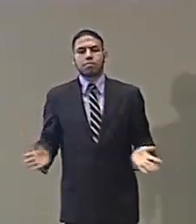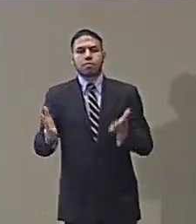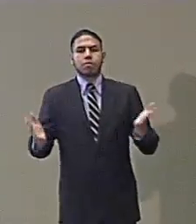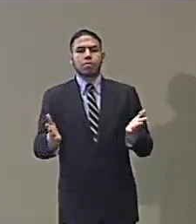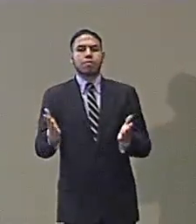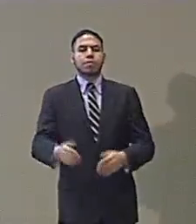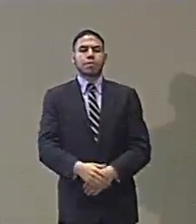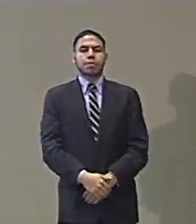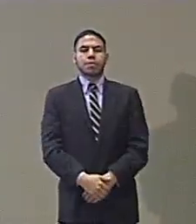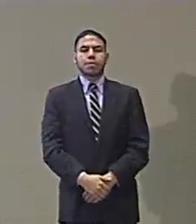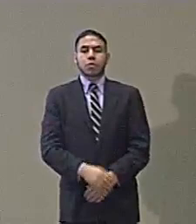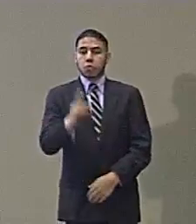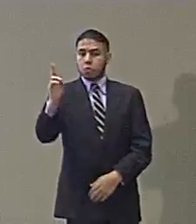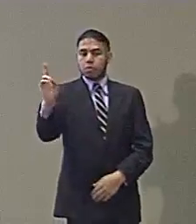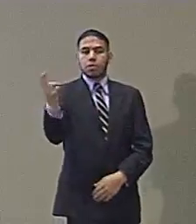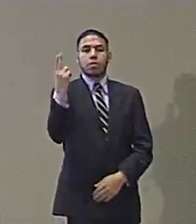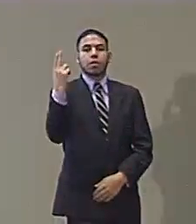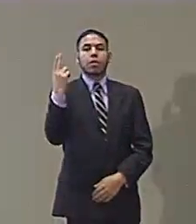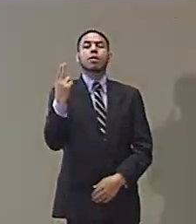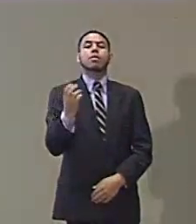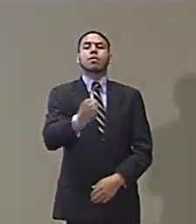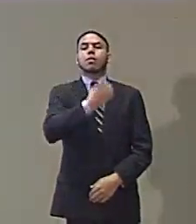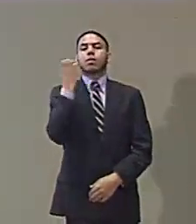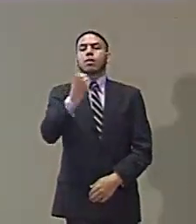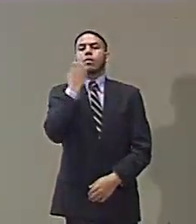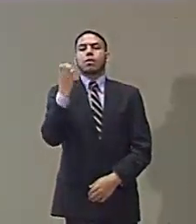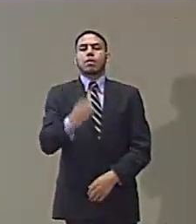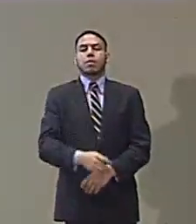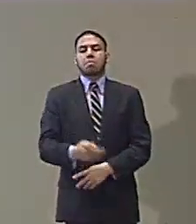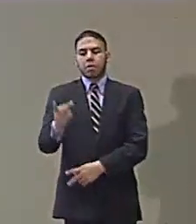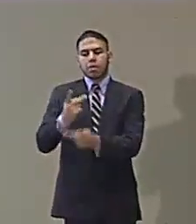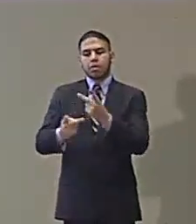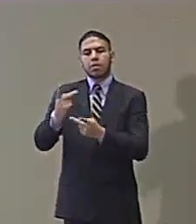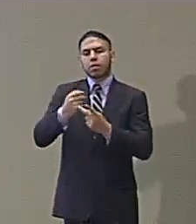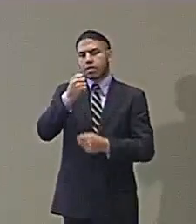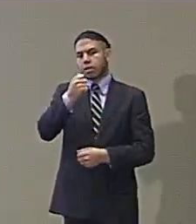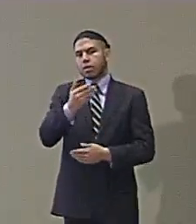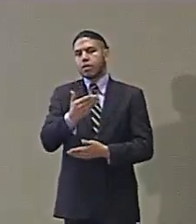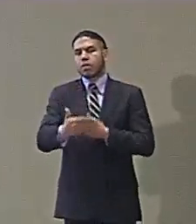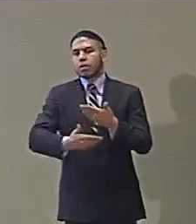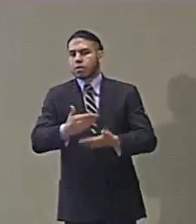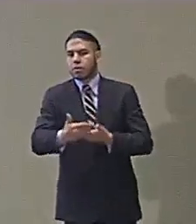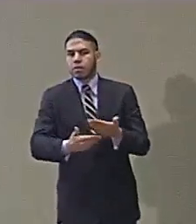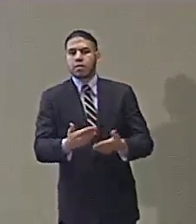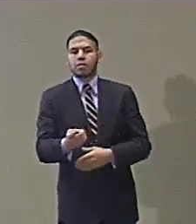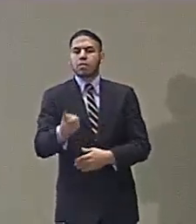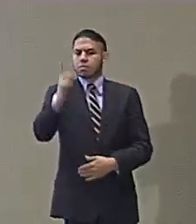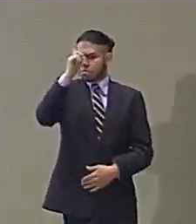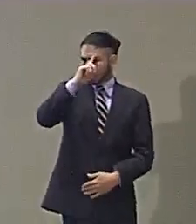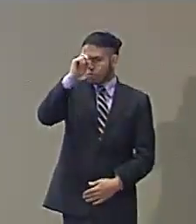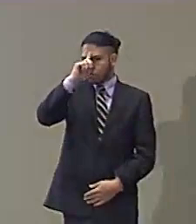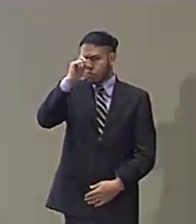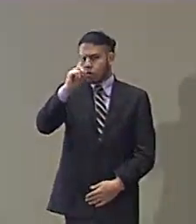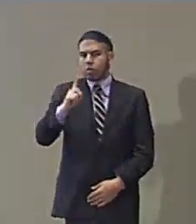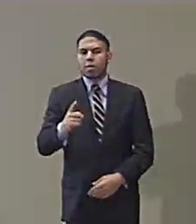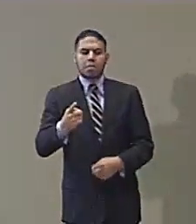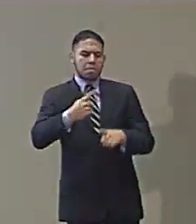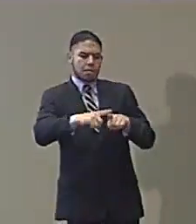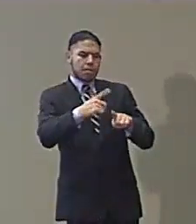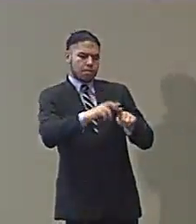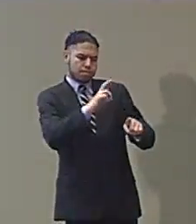fomento universidades escuelas prestadores de servicios consultores agencias medios